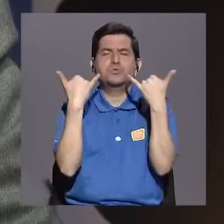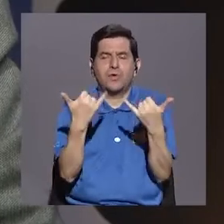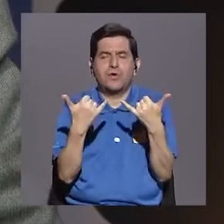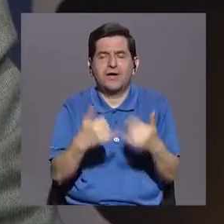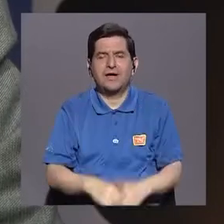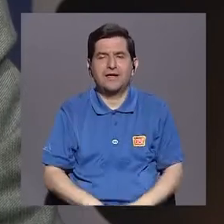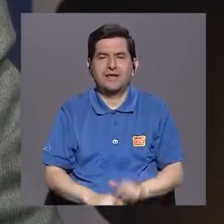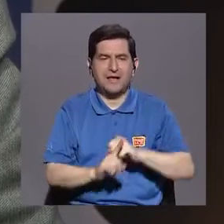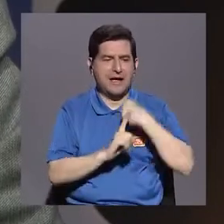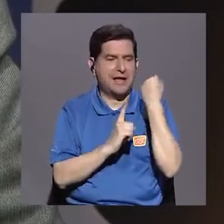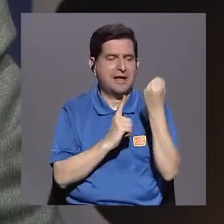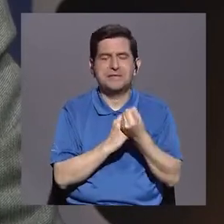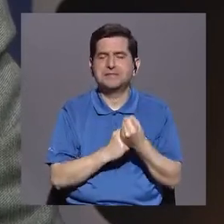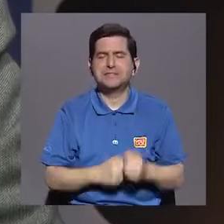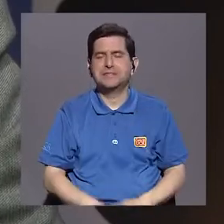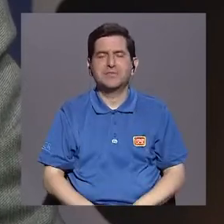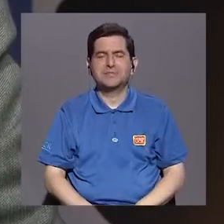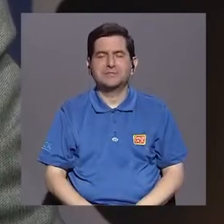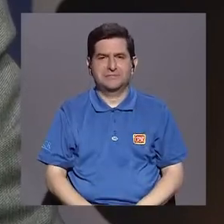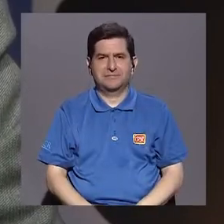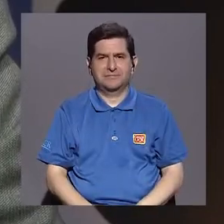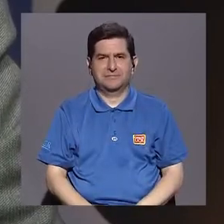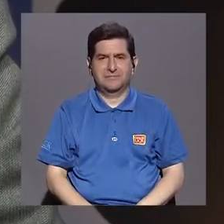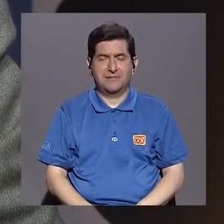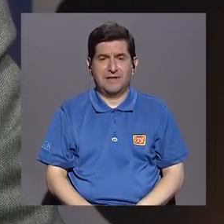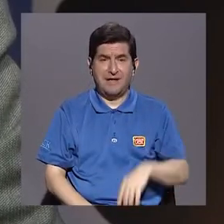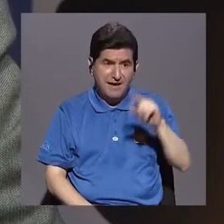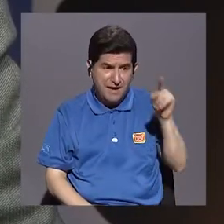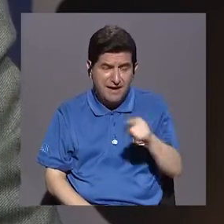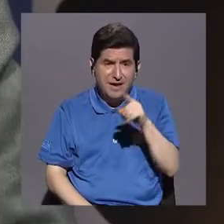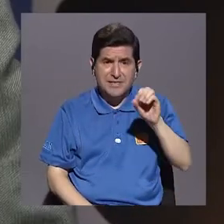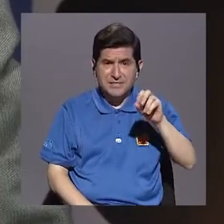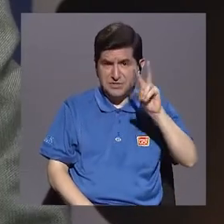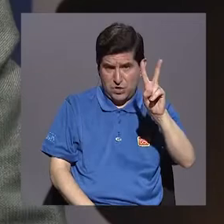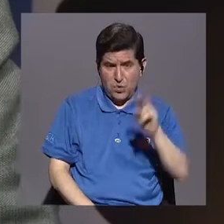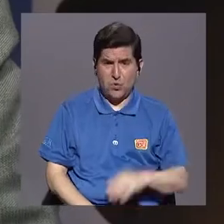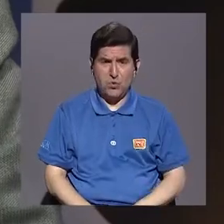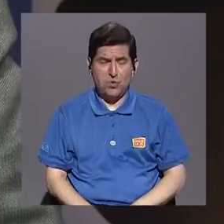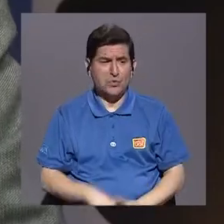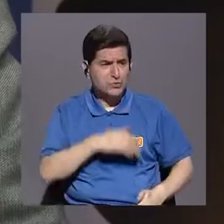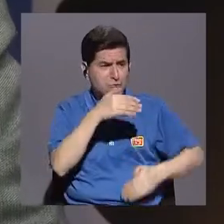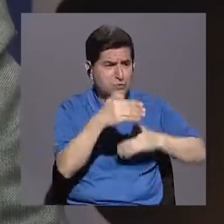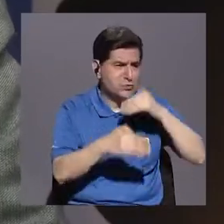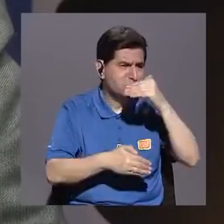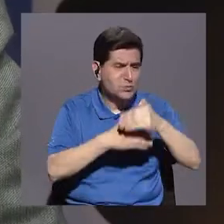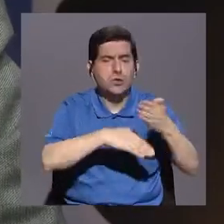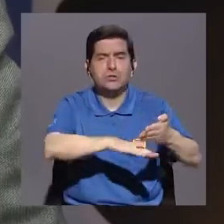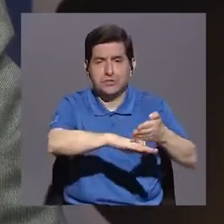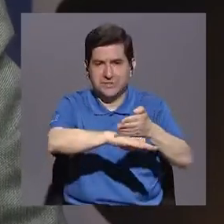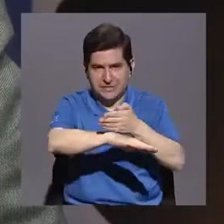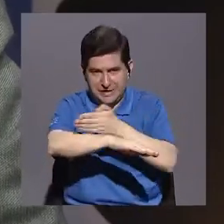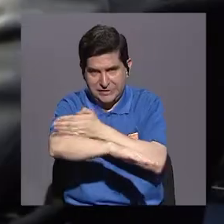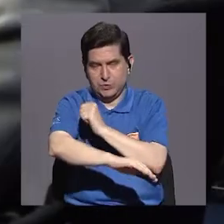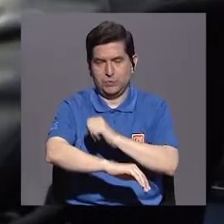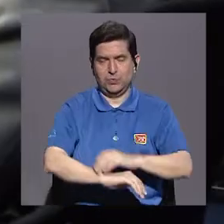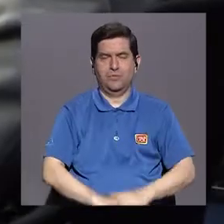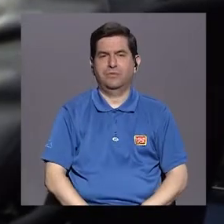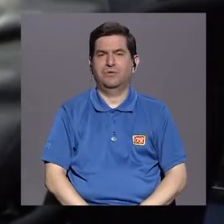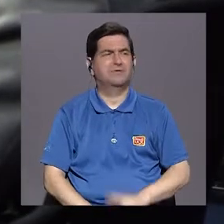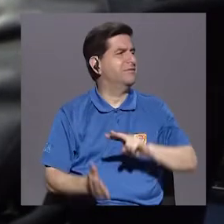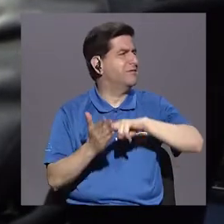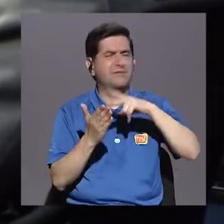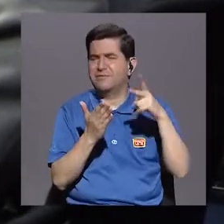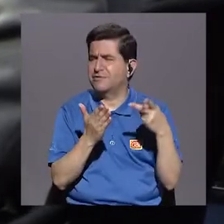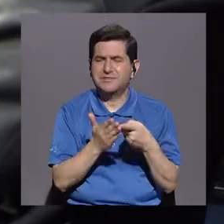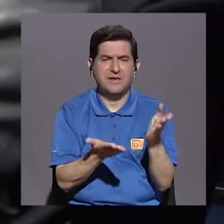en el asunto la descarbonización es un proceso de mejoramiento no es